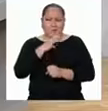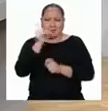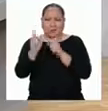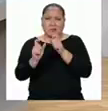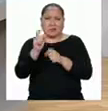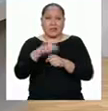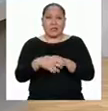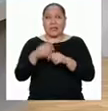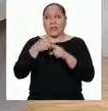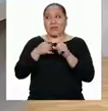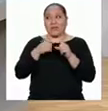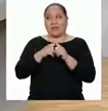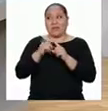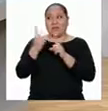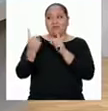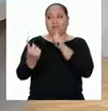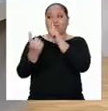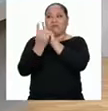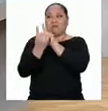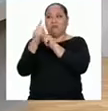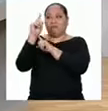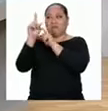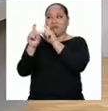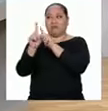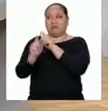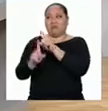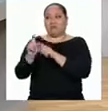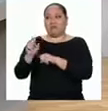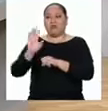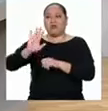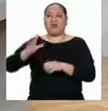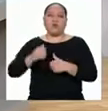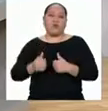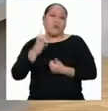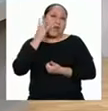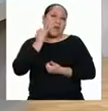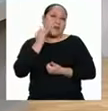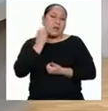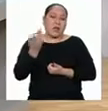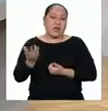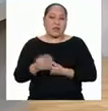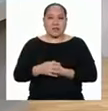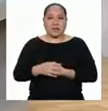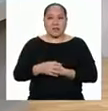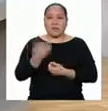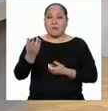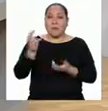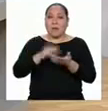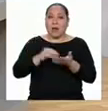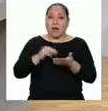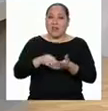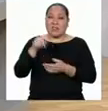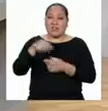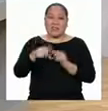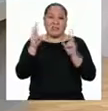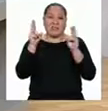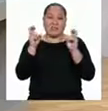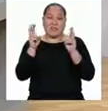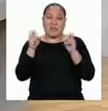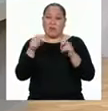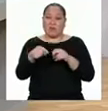Es distinto hacer preguntas a las personas directamente sobre sus experiencias, sobre todo si se trata de temas